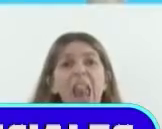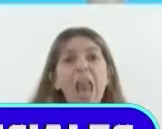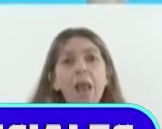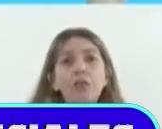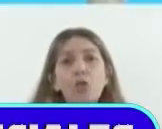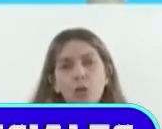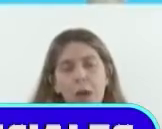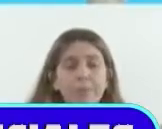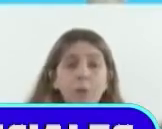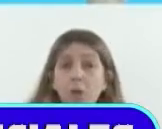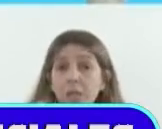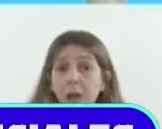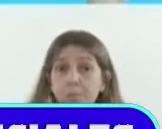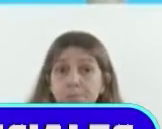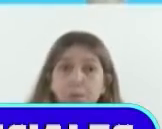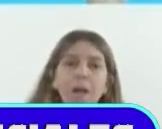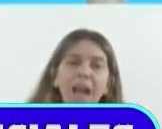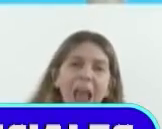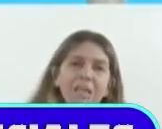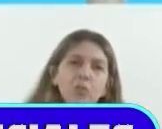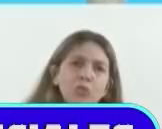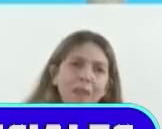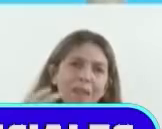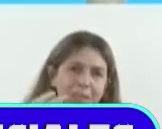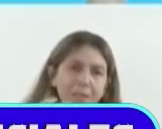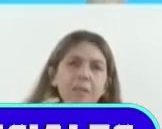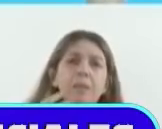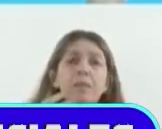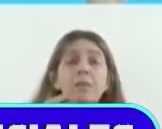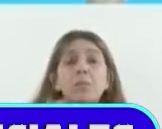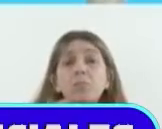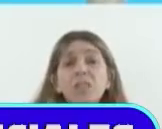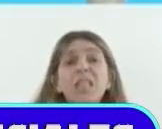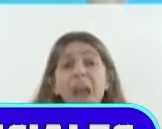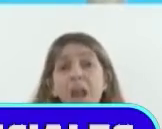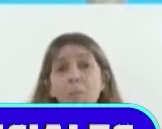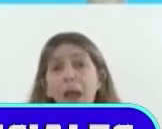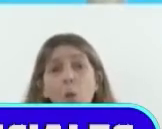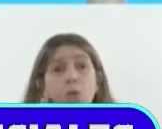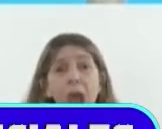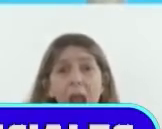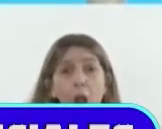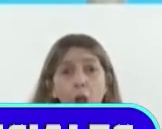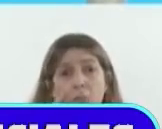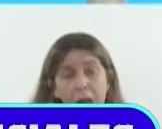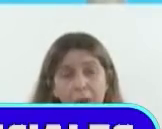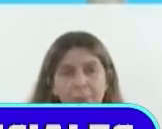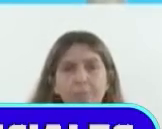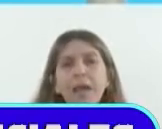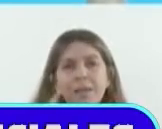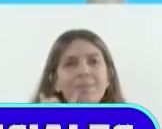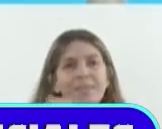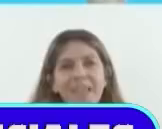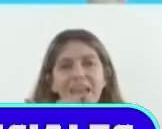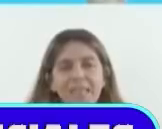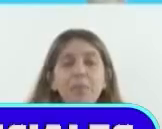Bueno, dicho esto, les doy las gracias por su tiempo. ¿Quieren ustedes hacer alguna pregunta? Ah, está preparado. Gracias. Buen